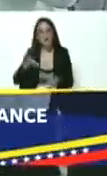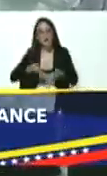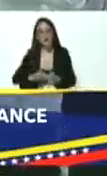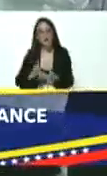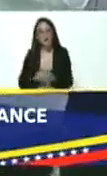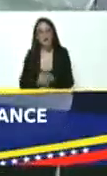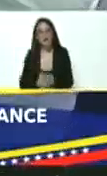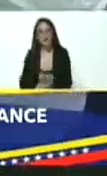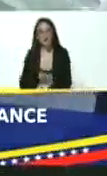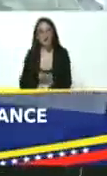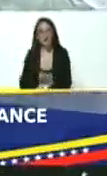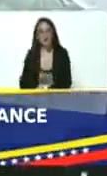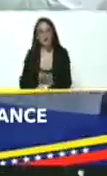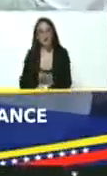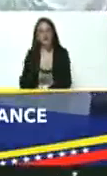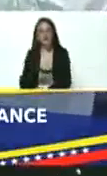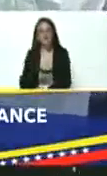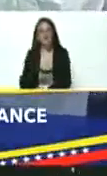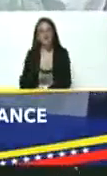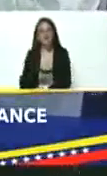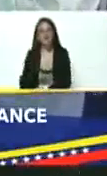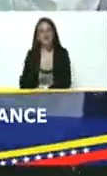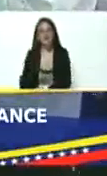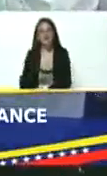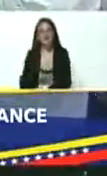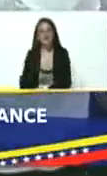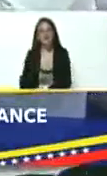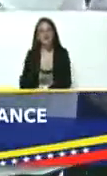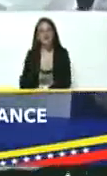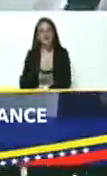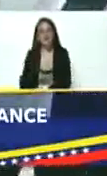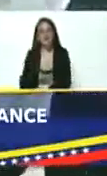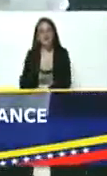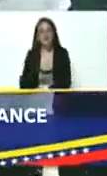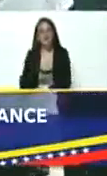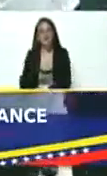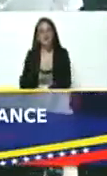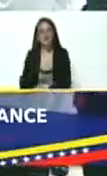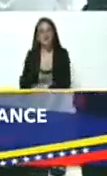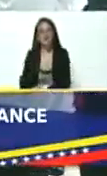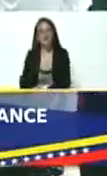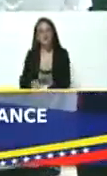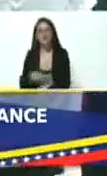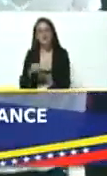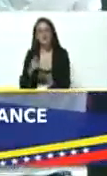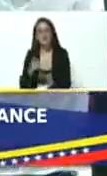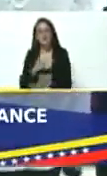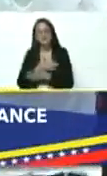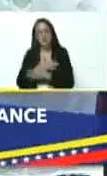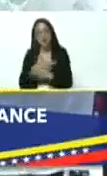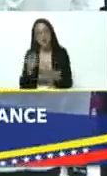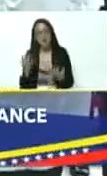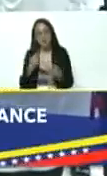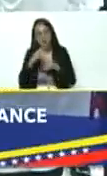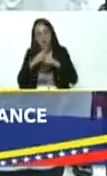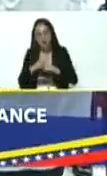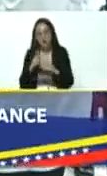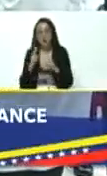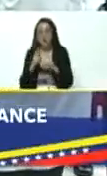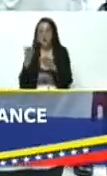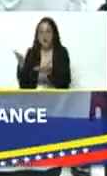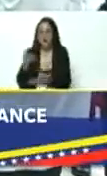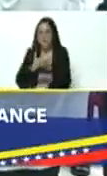Holguín. Sí, sí. ¿Cómo? ¿Qué me dice, José Luis? Bien, bien, muy alegre de estar acá y Honor enorme, enorme, el honor de